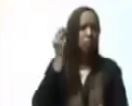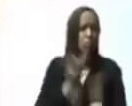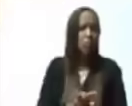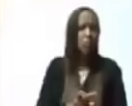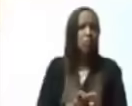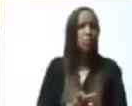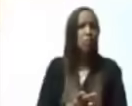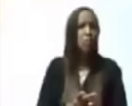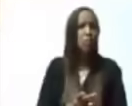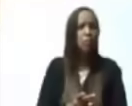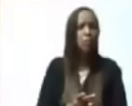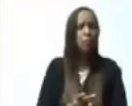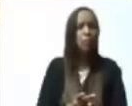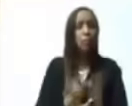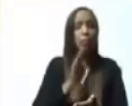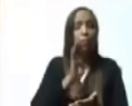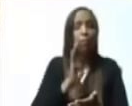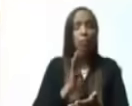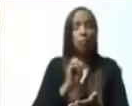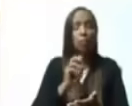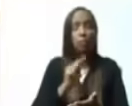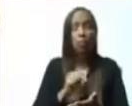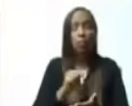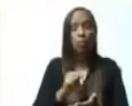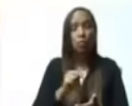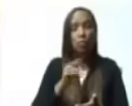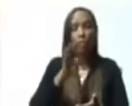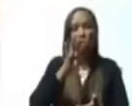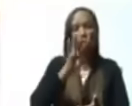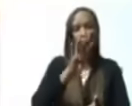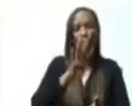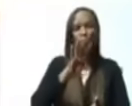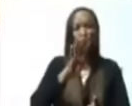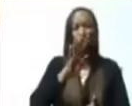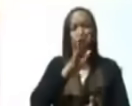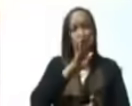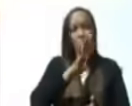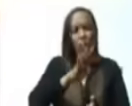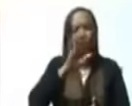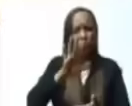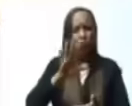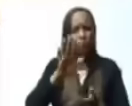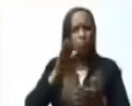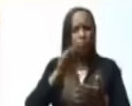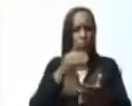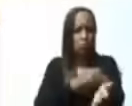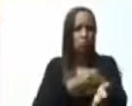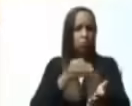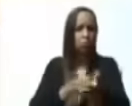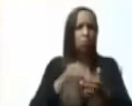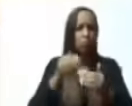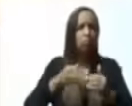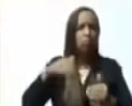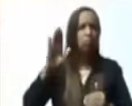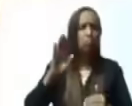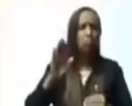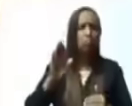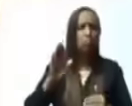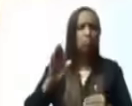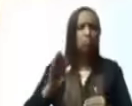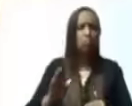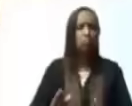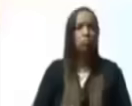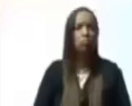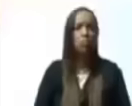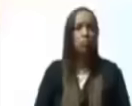pesos para qué es que nos vamos a endeudar a nos vamos a endeudar en